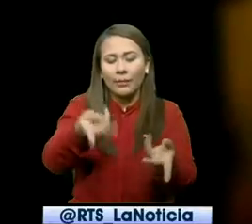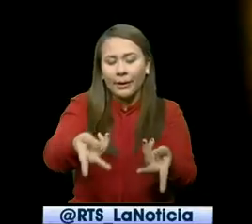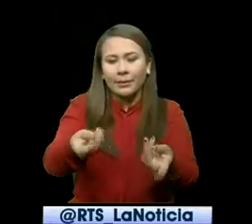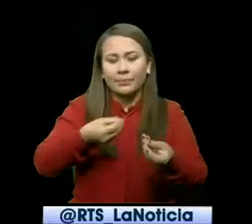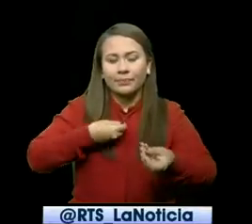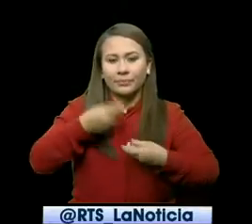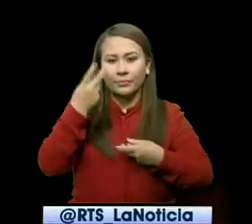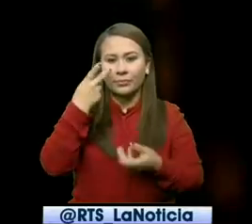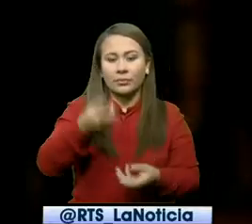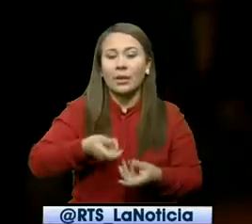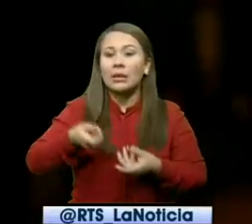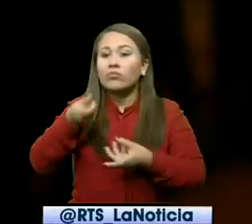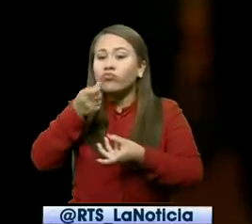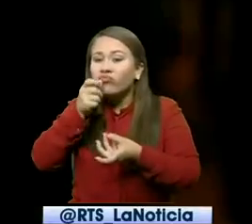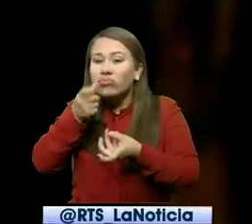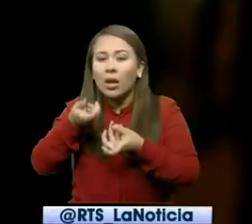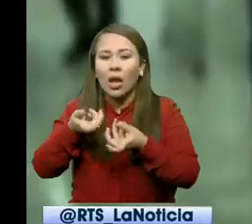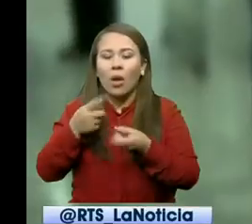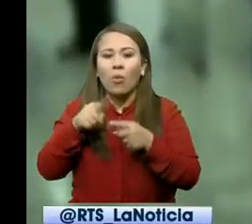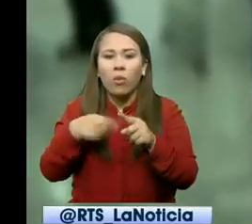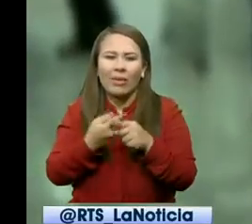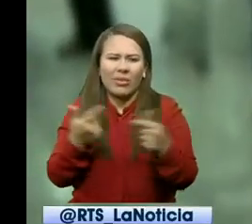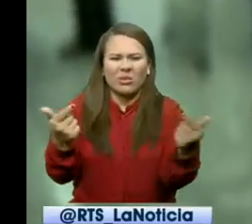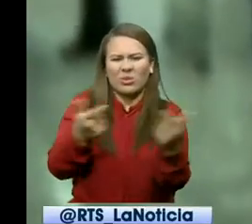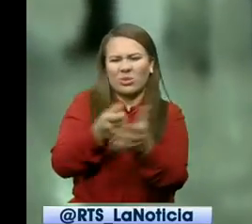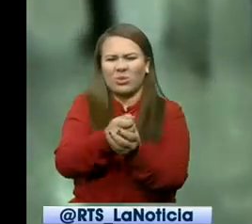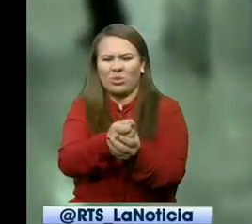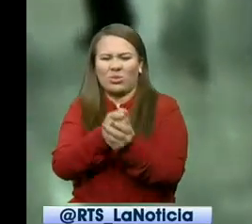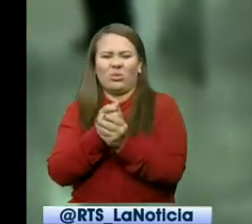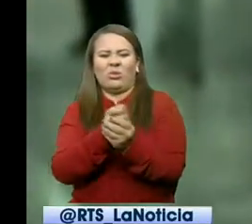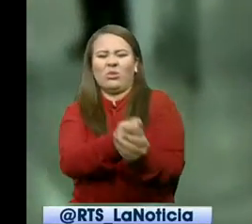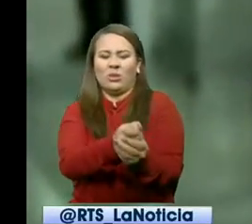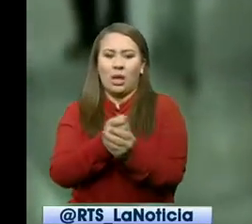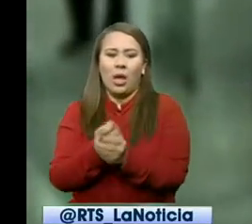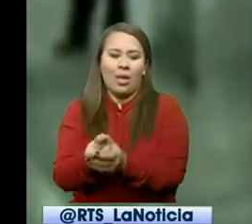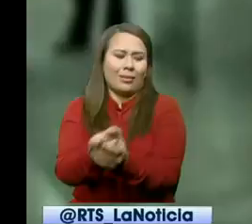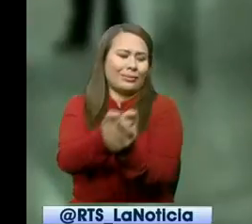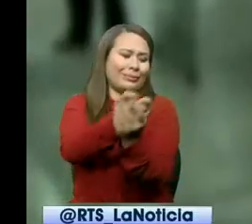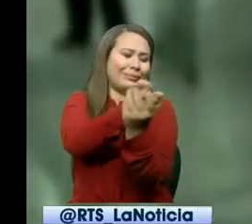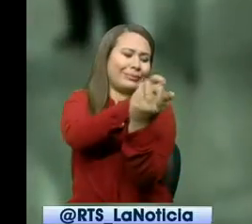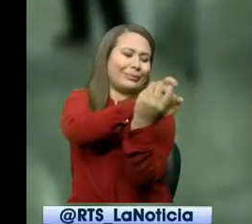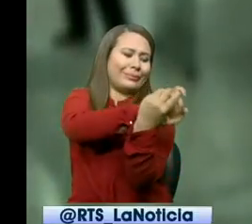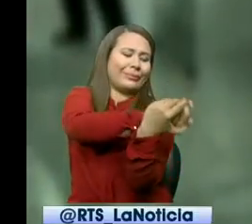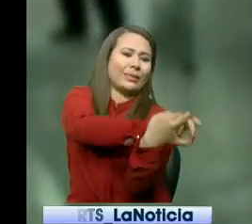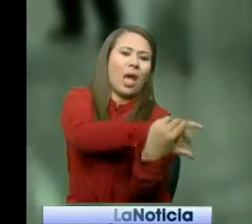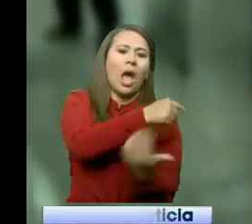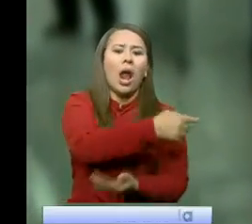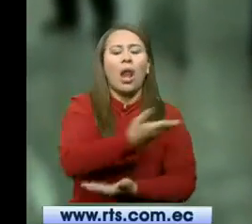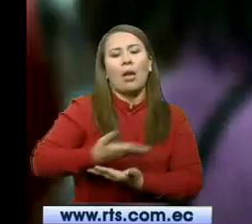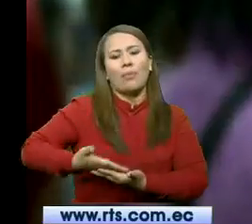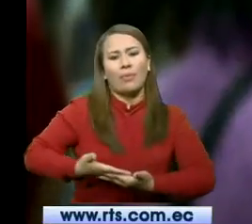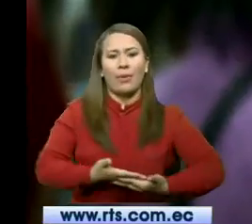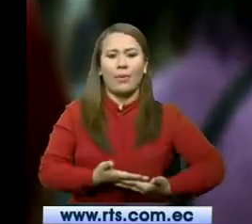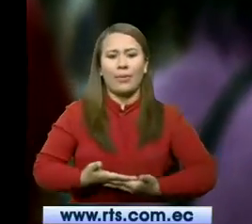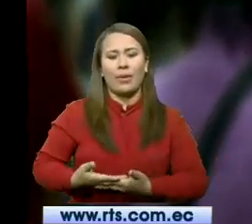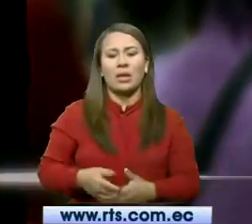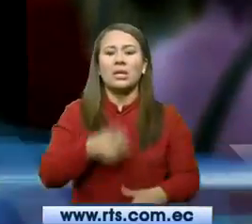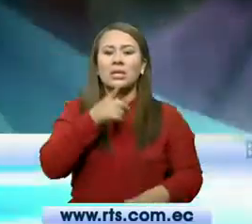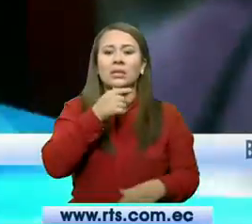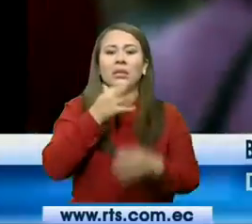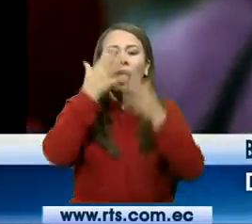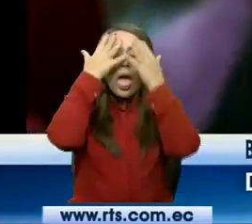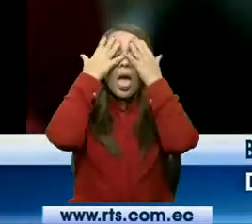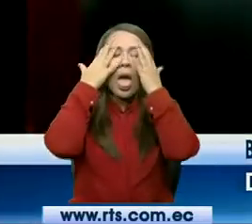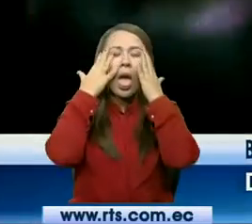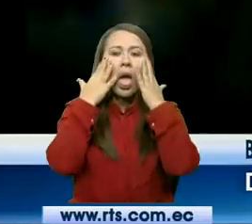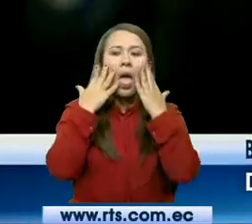utilizado para destapar cañerías cuando forcejeaba con su pareja. Este se habría derramado cayendo sobre la pequeña, quien resultó con quemaduras